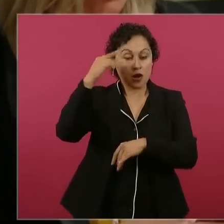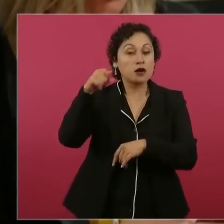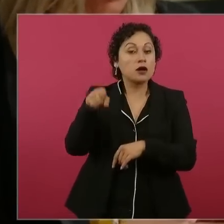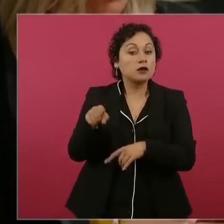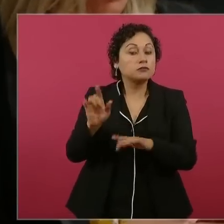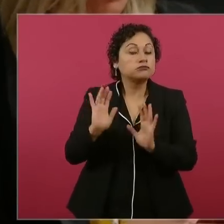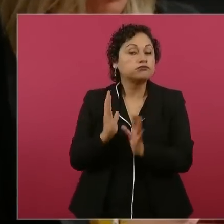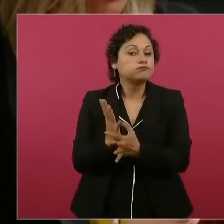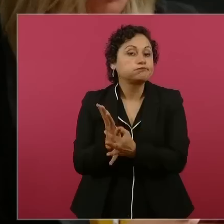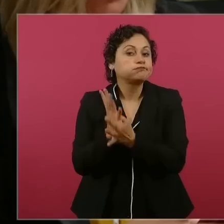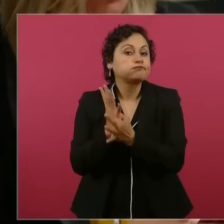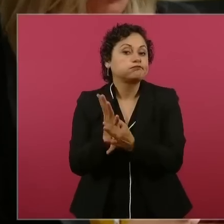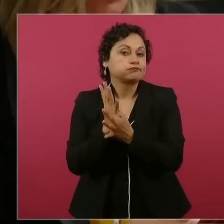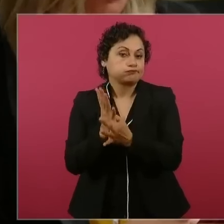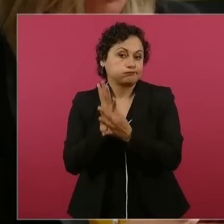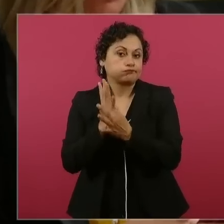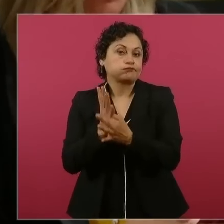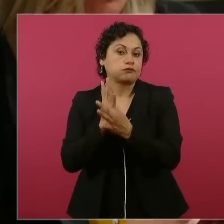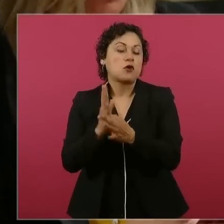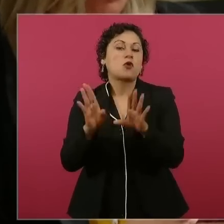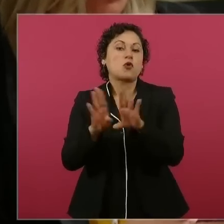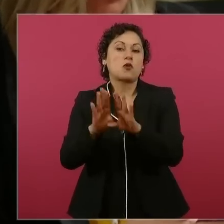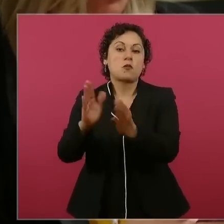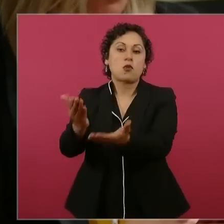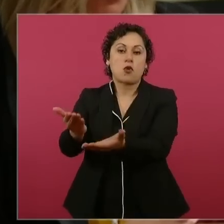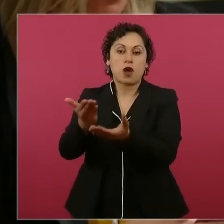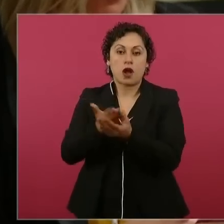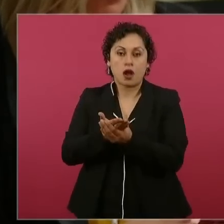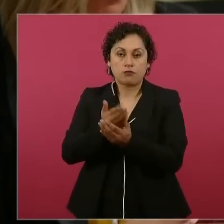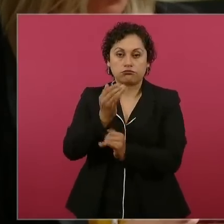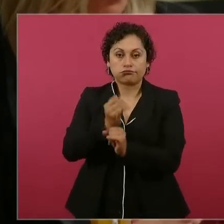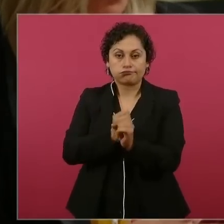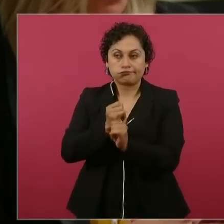que les llegaron, a las carpetas, etcétera,